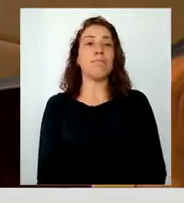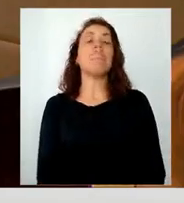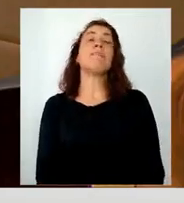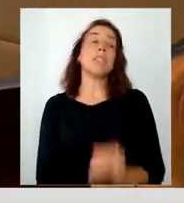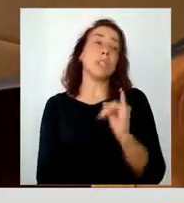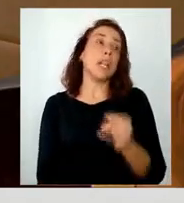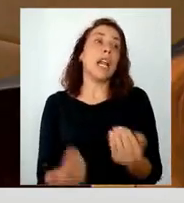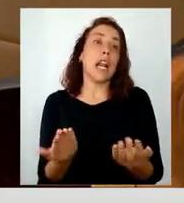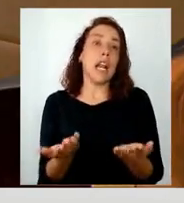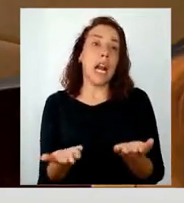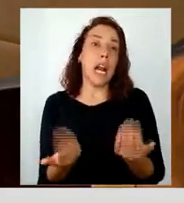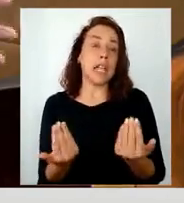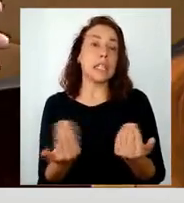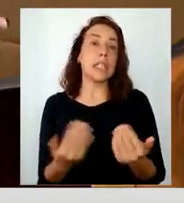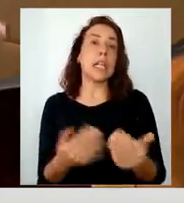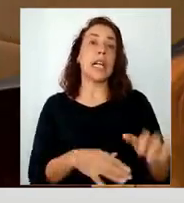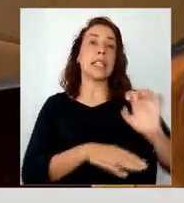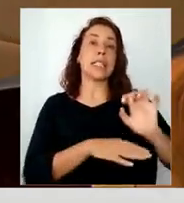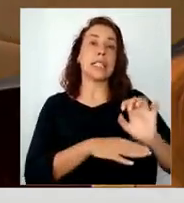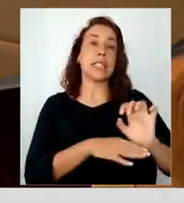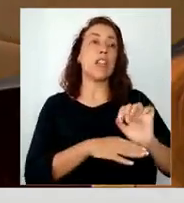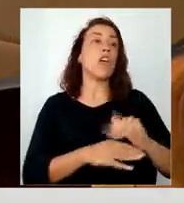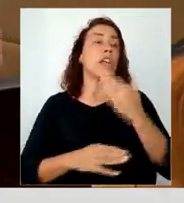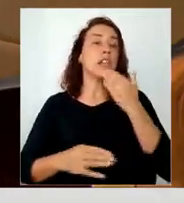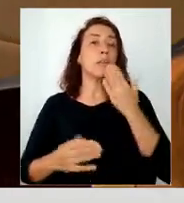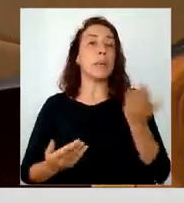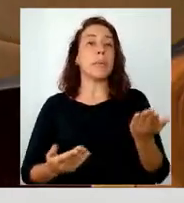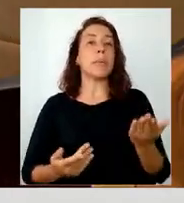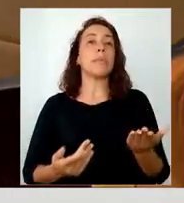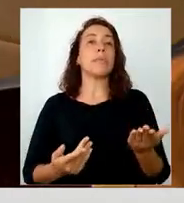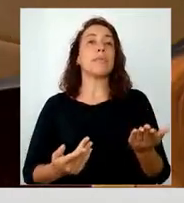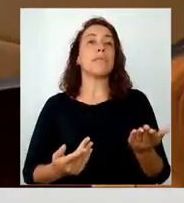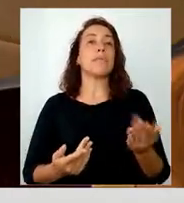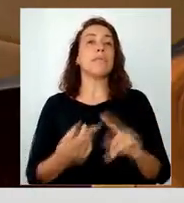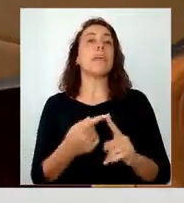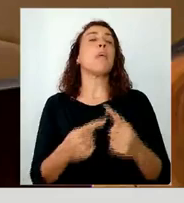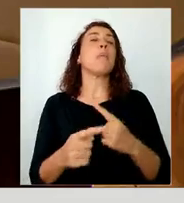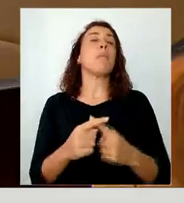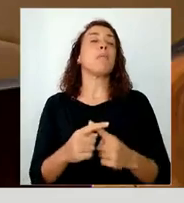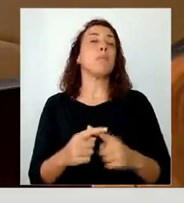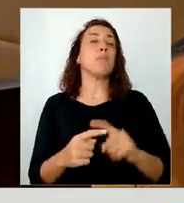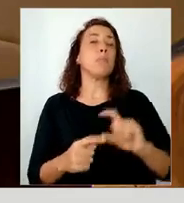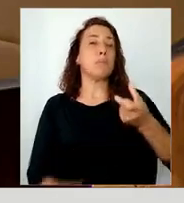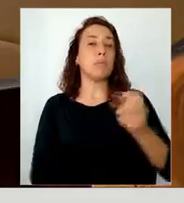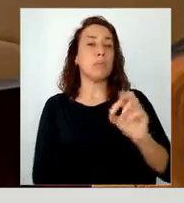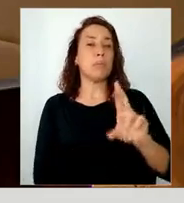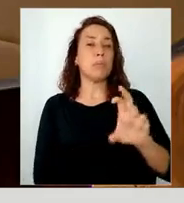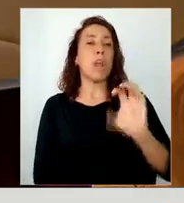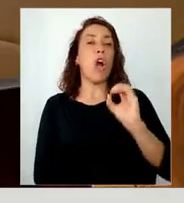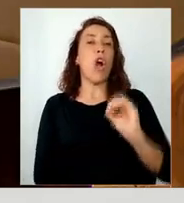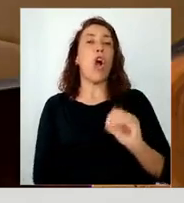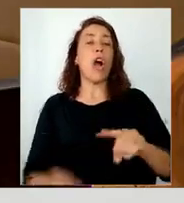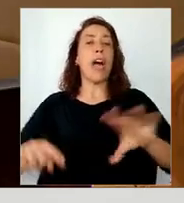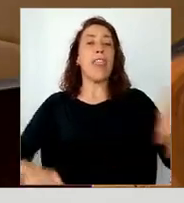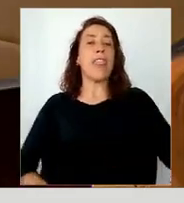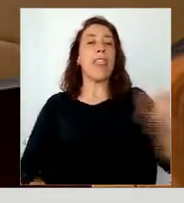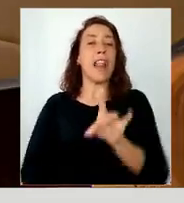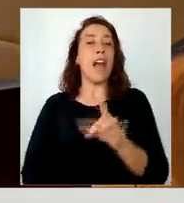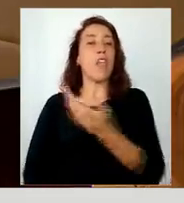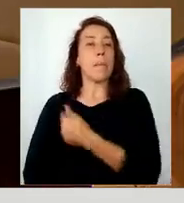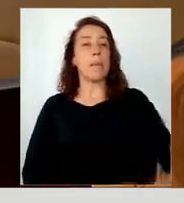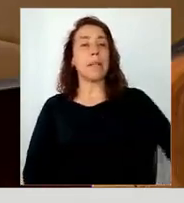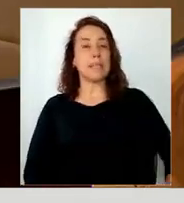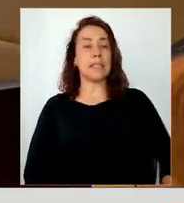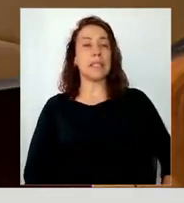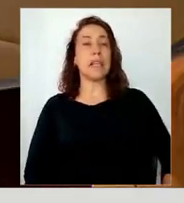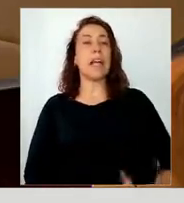el estado se haga presente ya sea a través de los gobiernos regionales o de la delegación presidencial eso dará más impulso